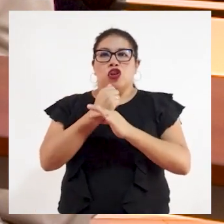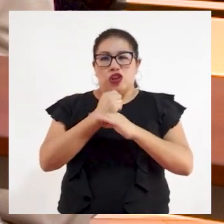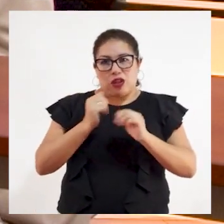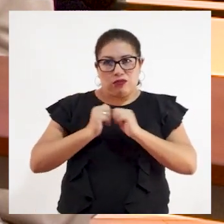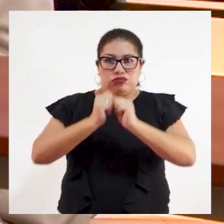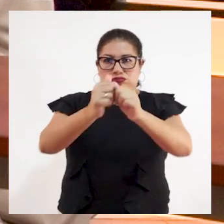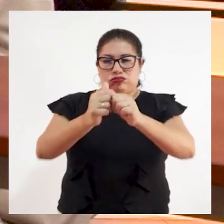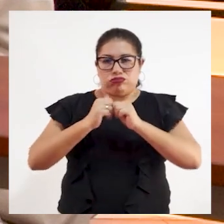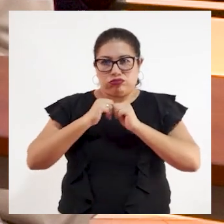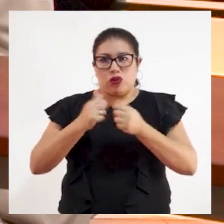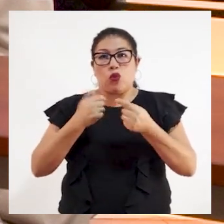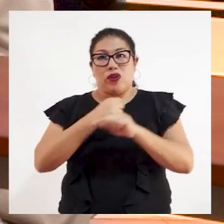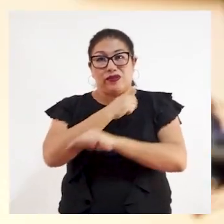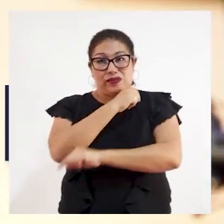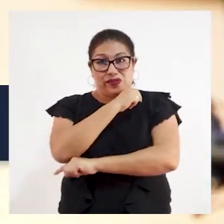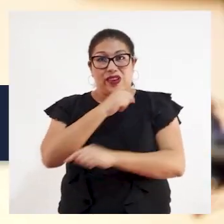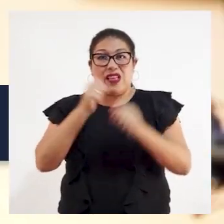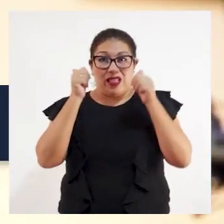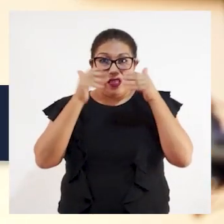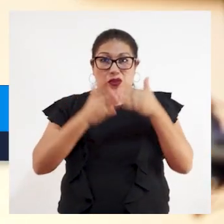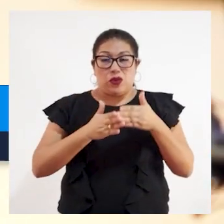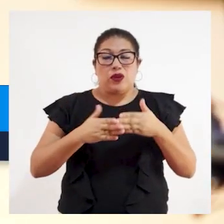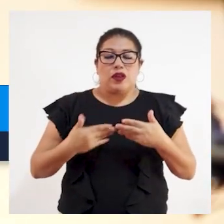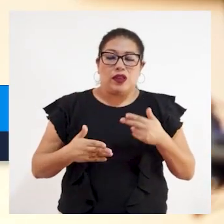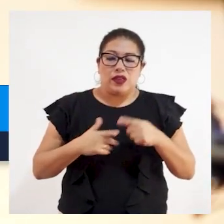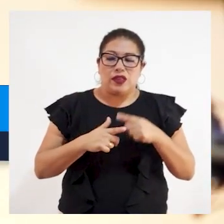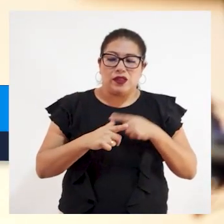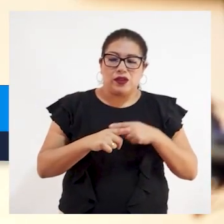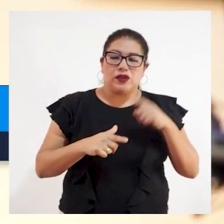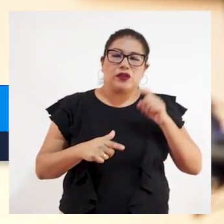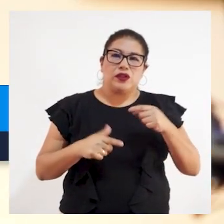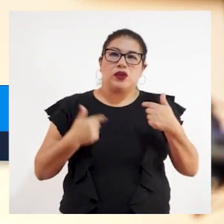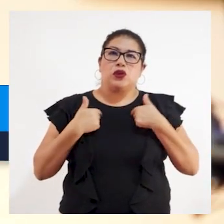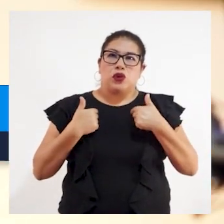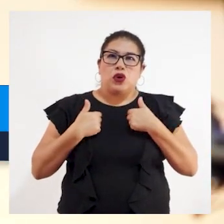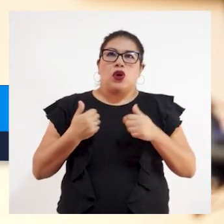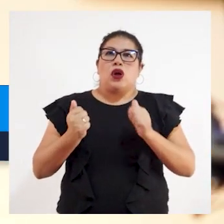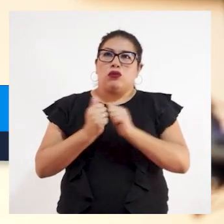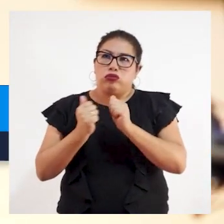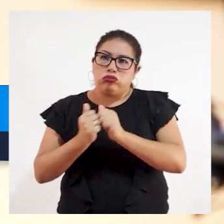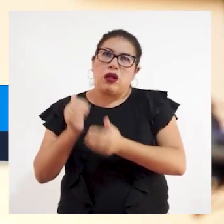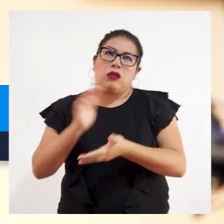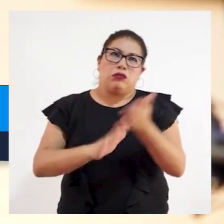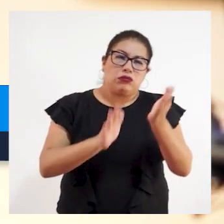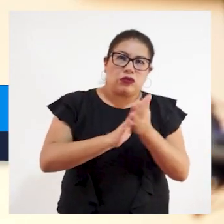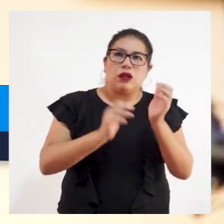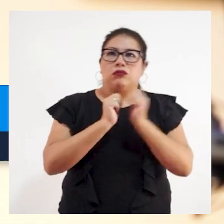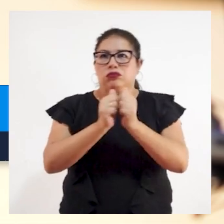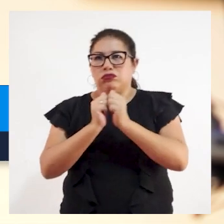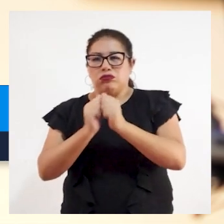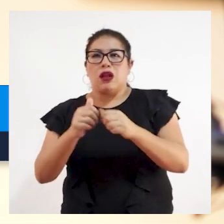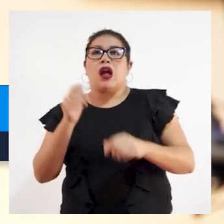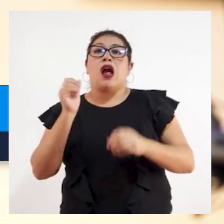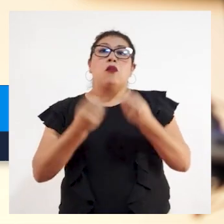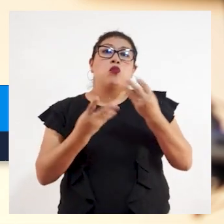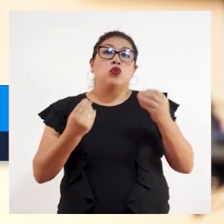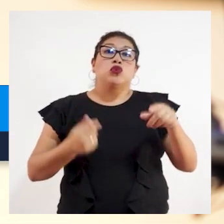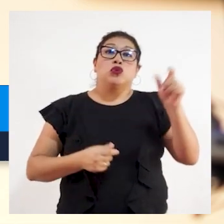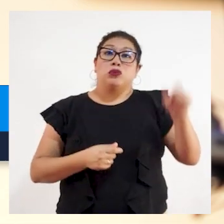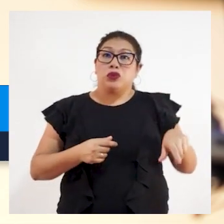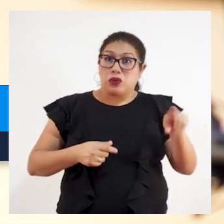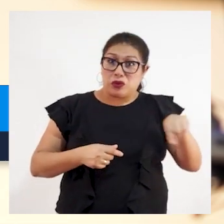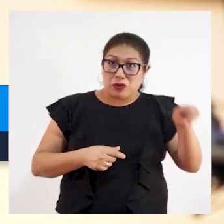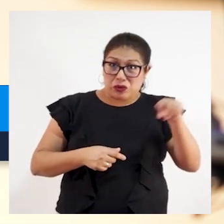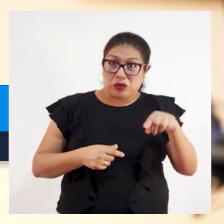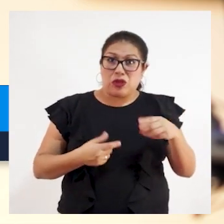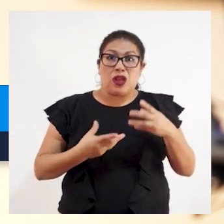más aún si su condición es severa. Entonces, mantenerlo, llevarlo, y usted dice, muchas personas que no tienen la posibilidad de